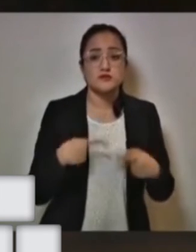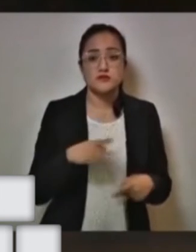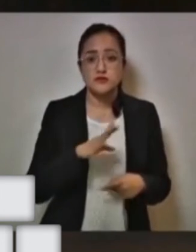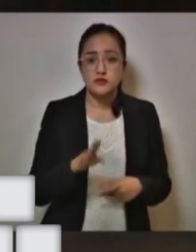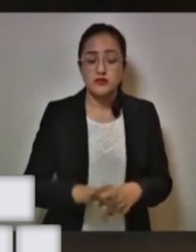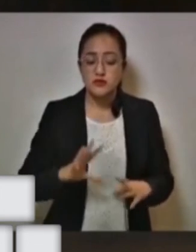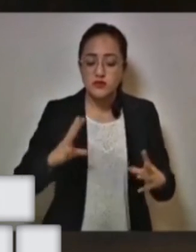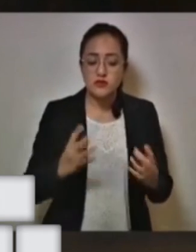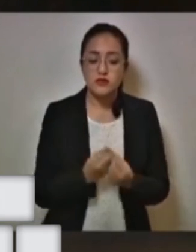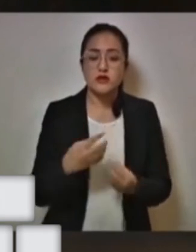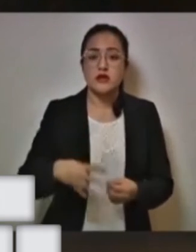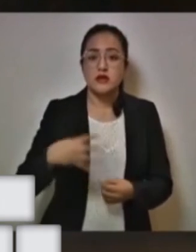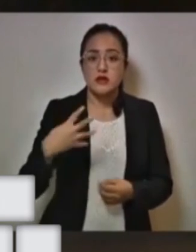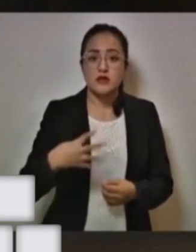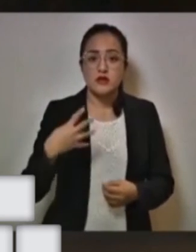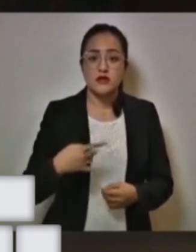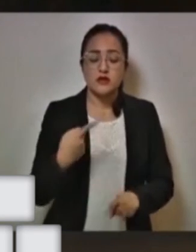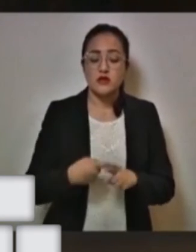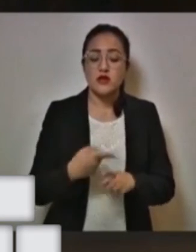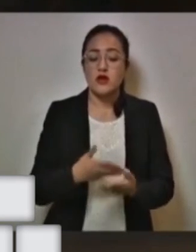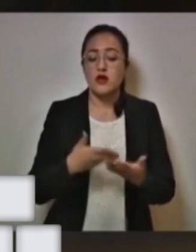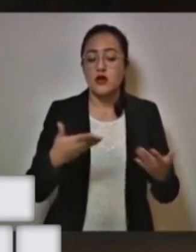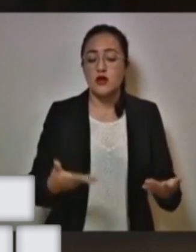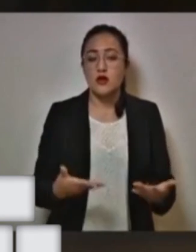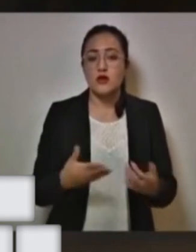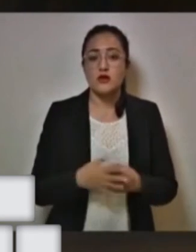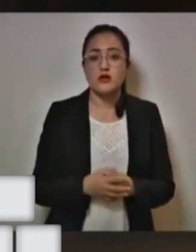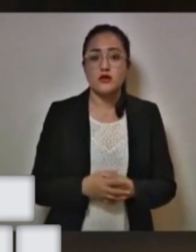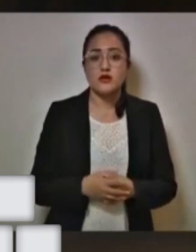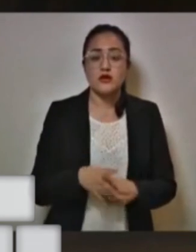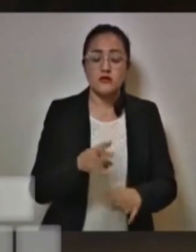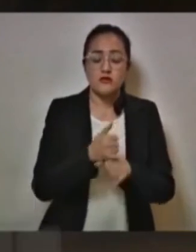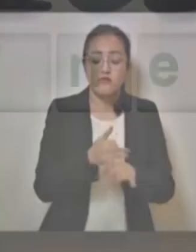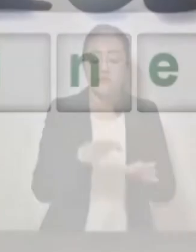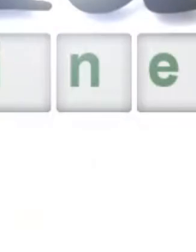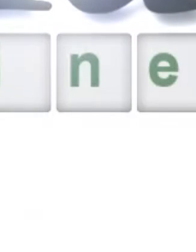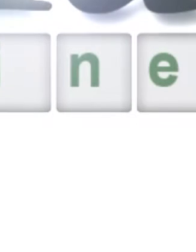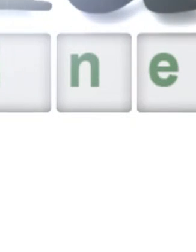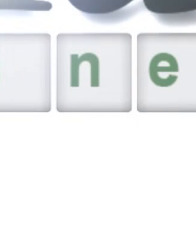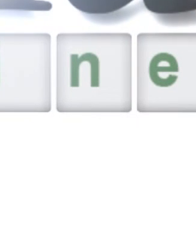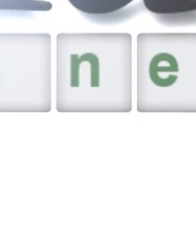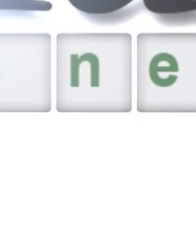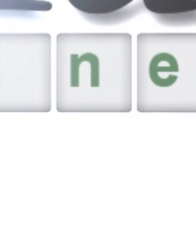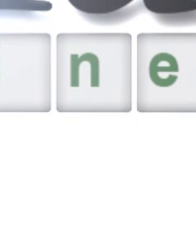dando las 14 que ahora se informan, señor.